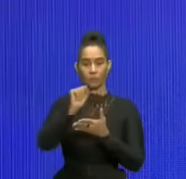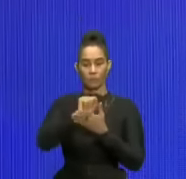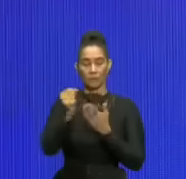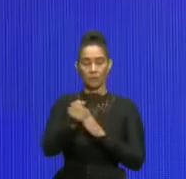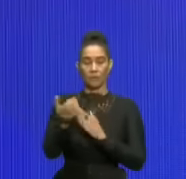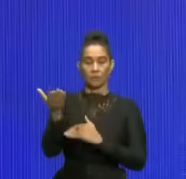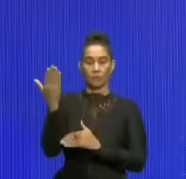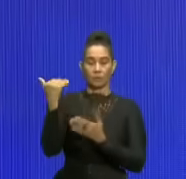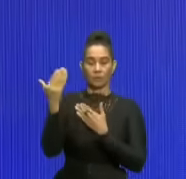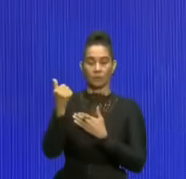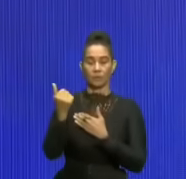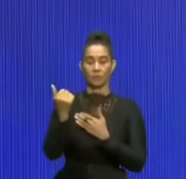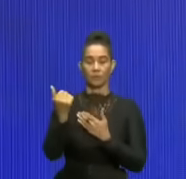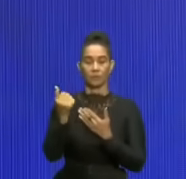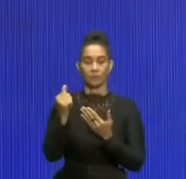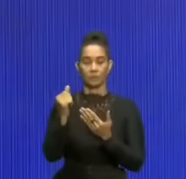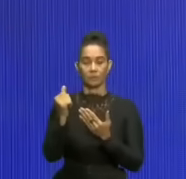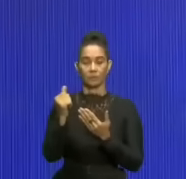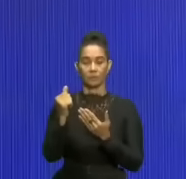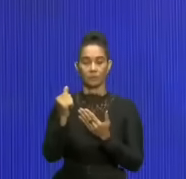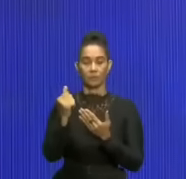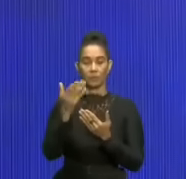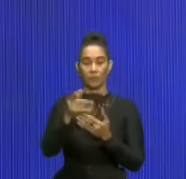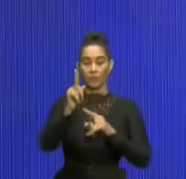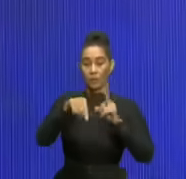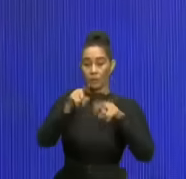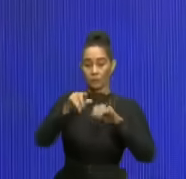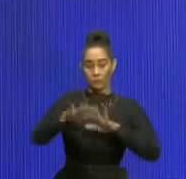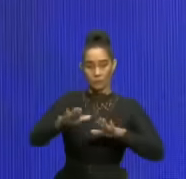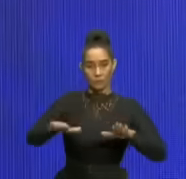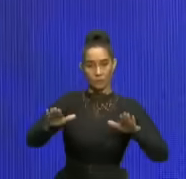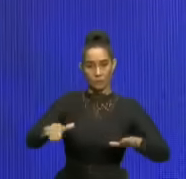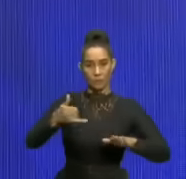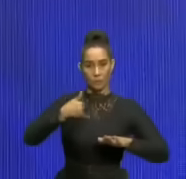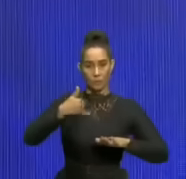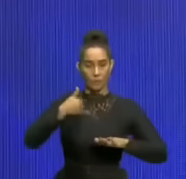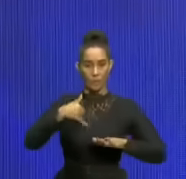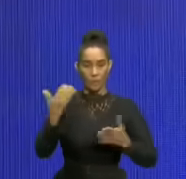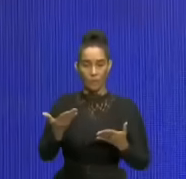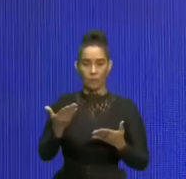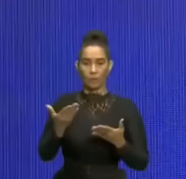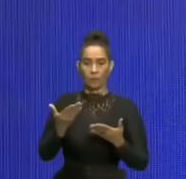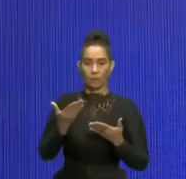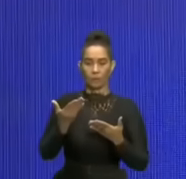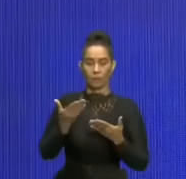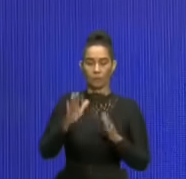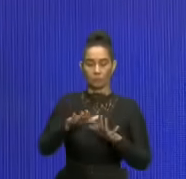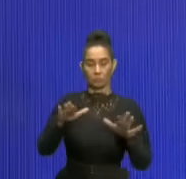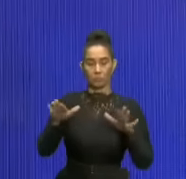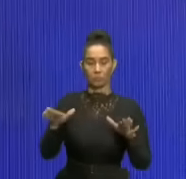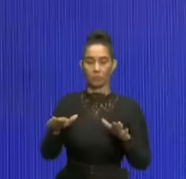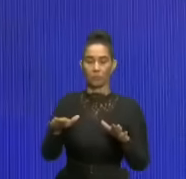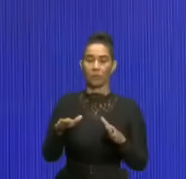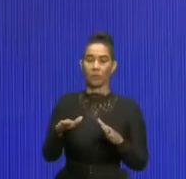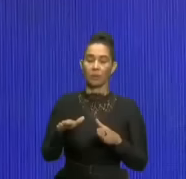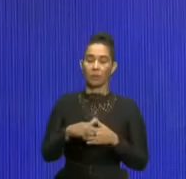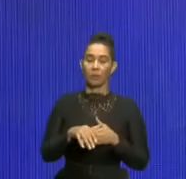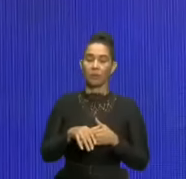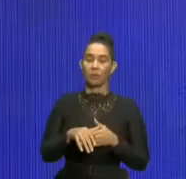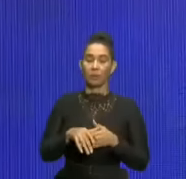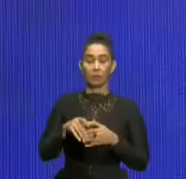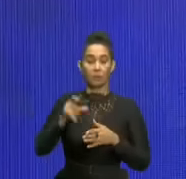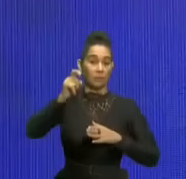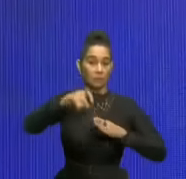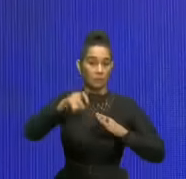en el pasado, si para alguno de esos niños o jóvenes o los pocos adultos que hay,